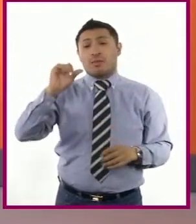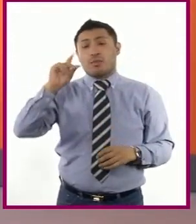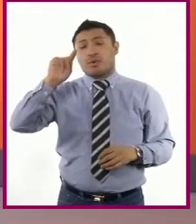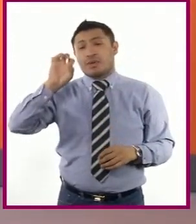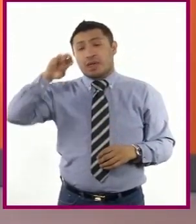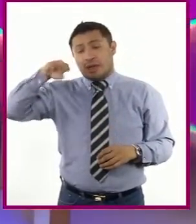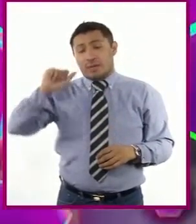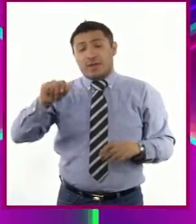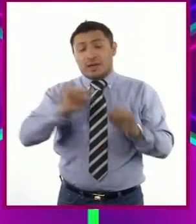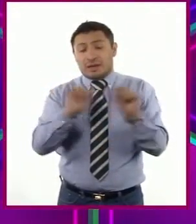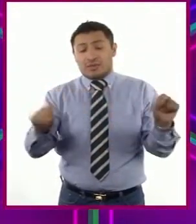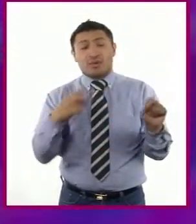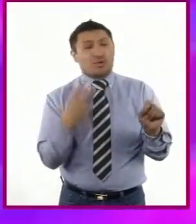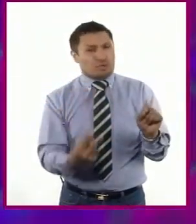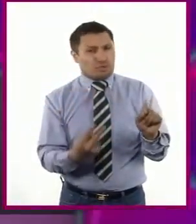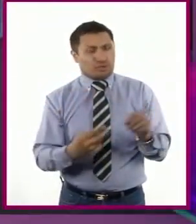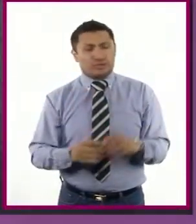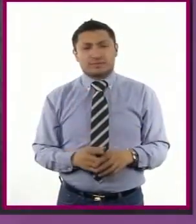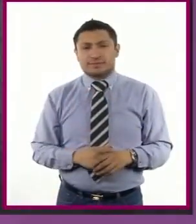entre 2.